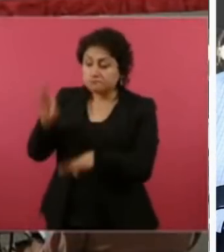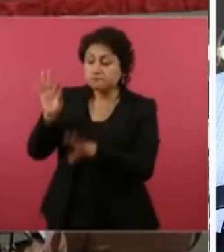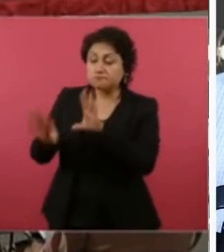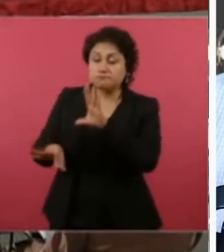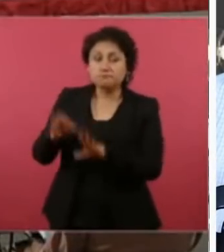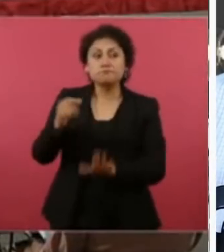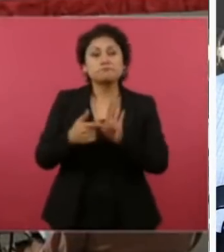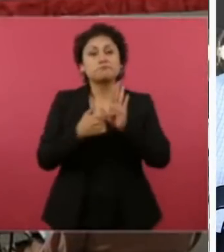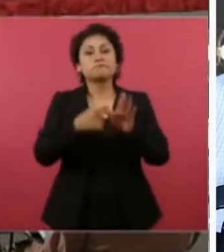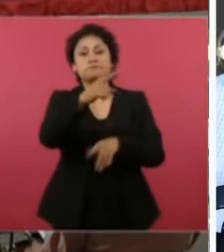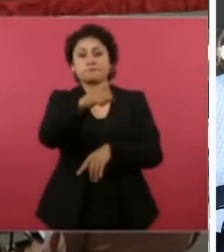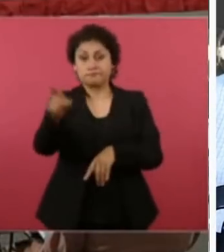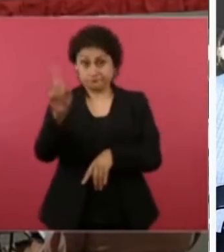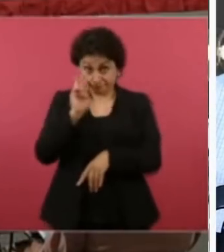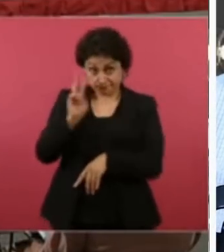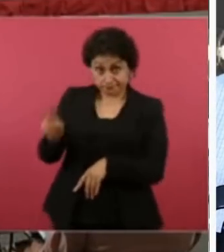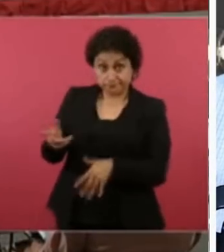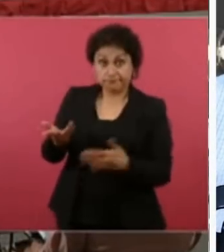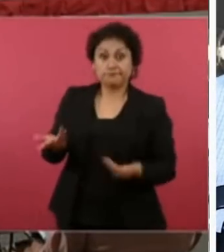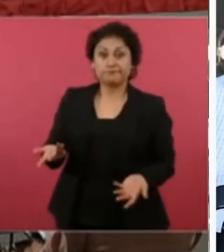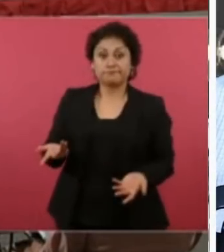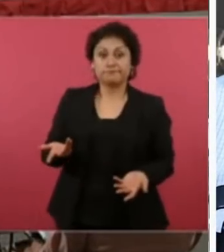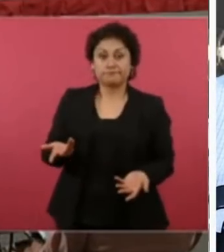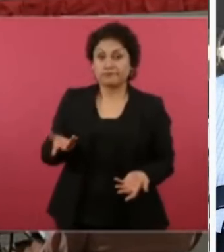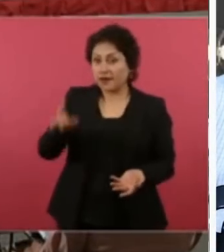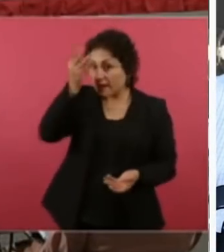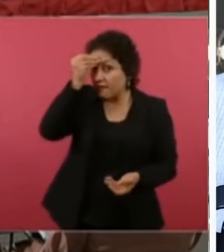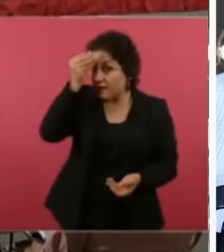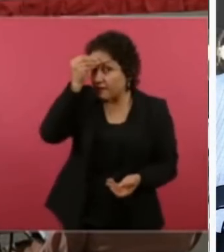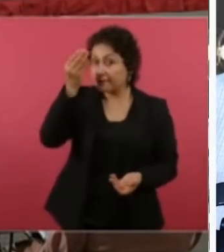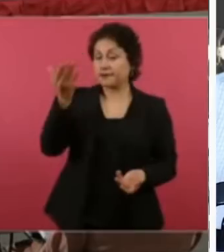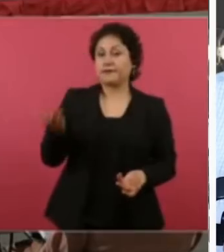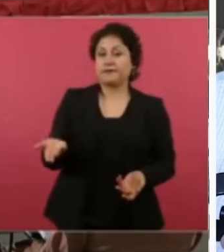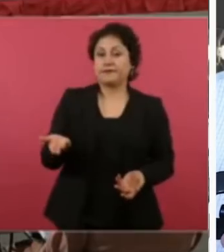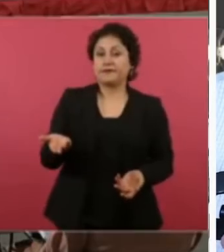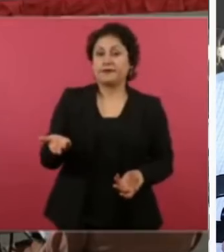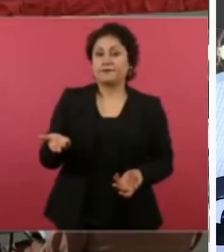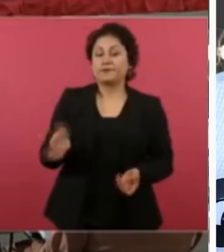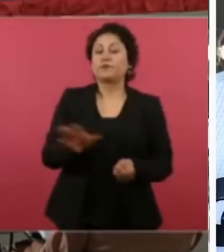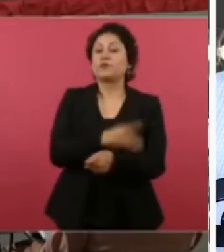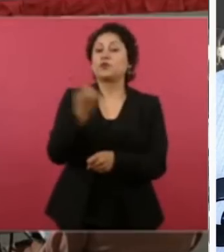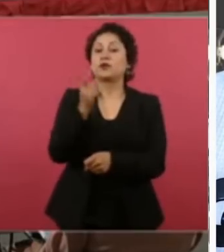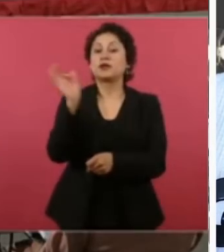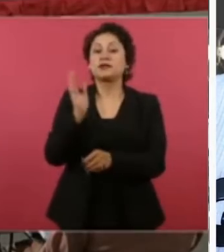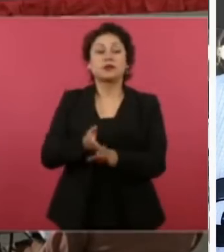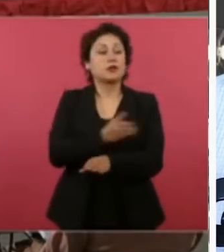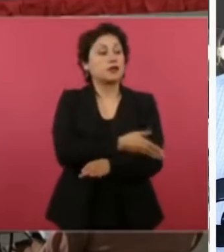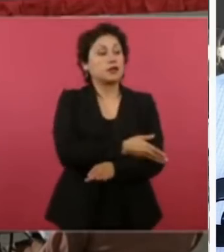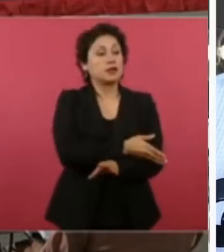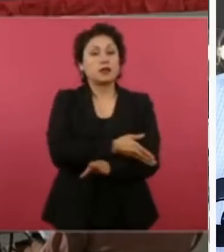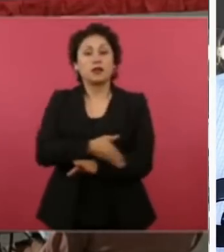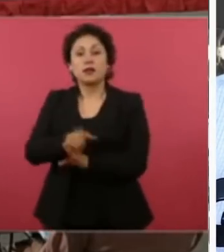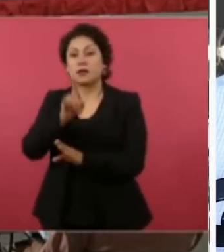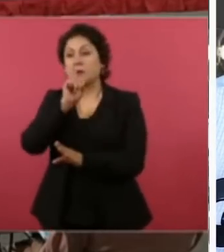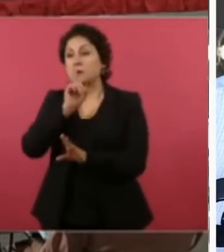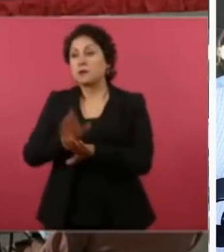Hoy el presidente habla del tema que está circulando en las redes sociales, donde el gobernador de Texas ha dado